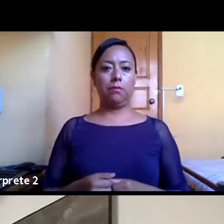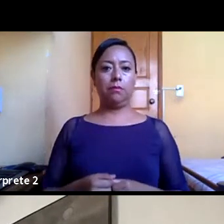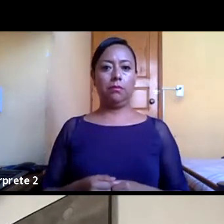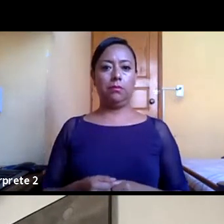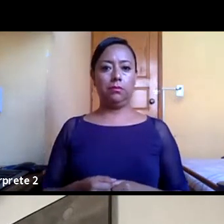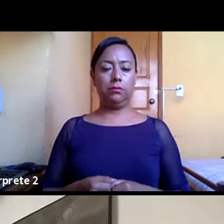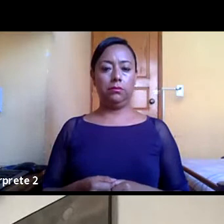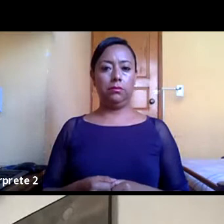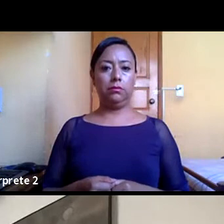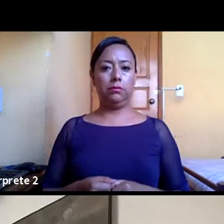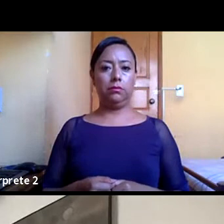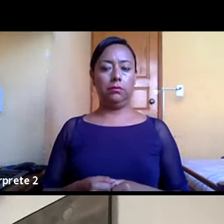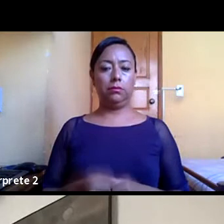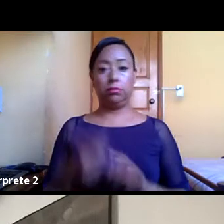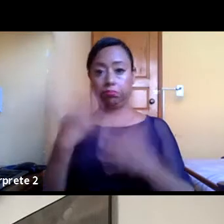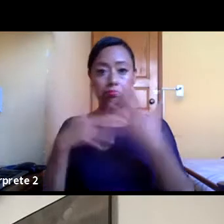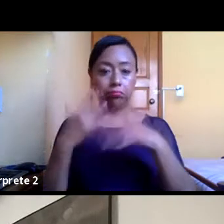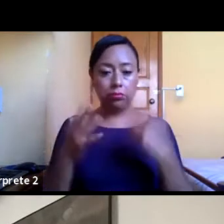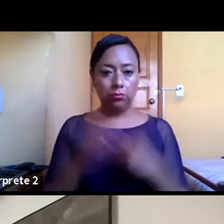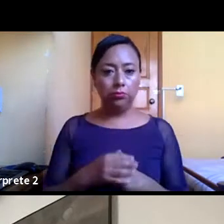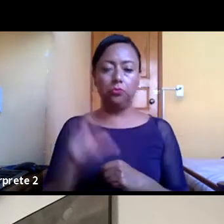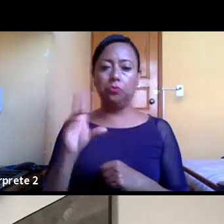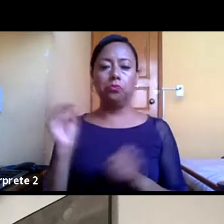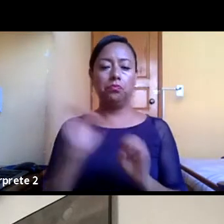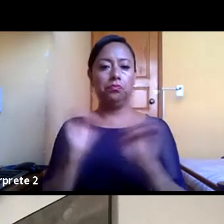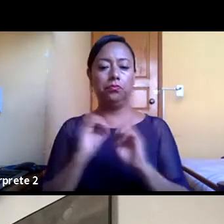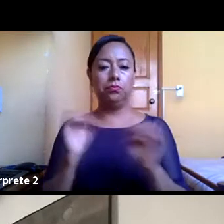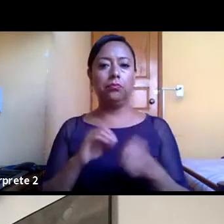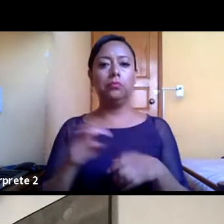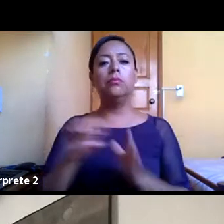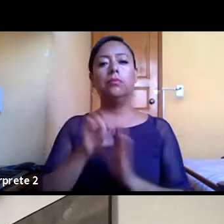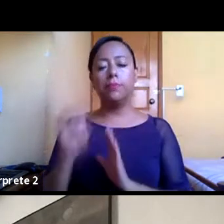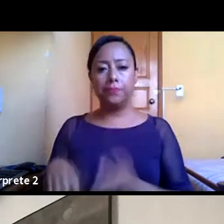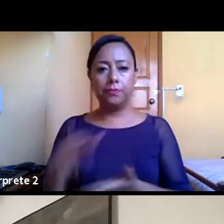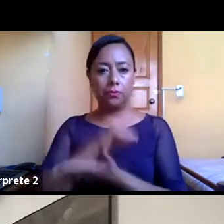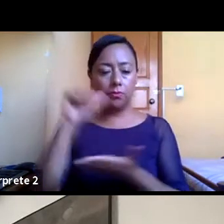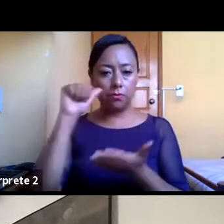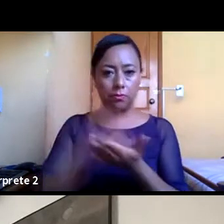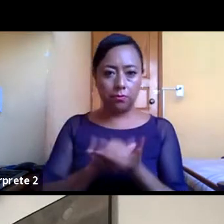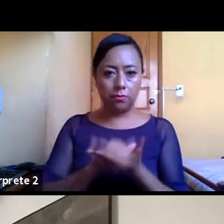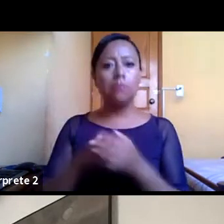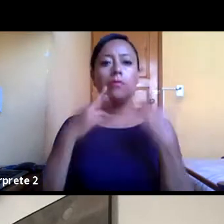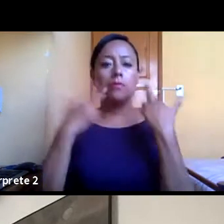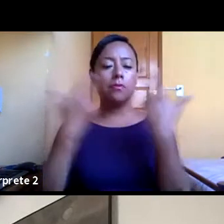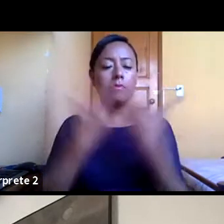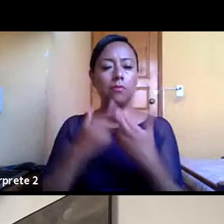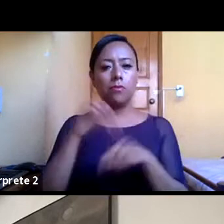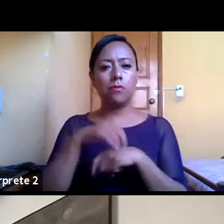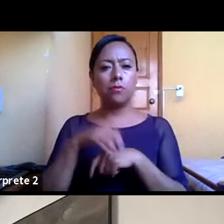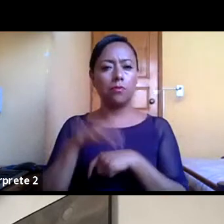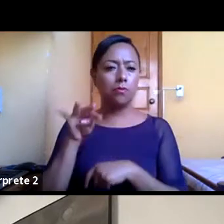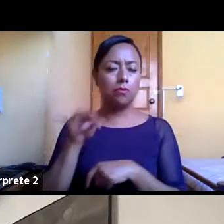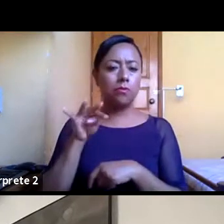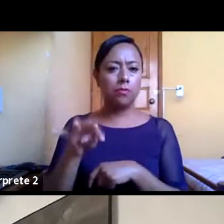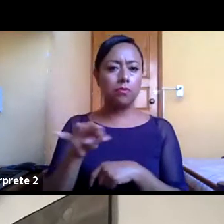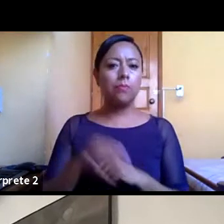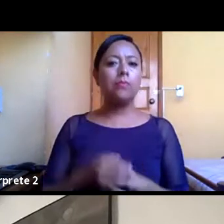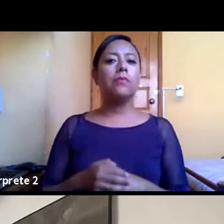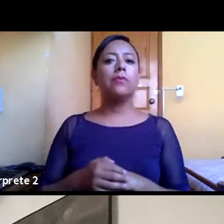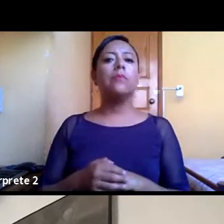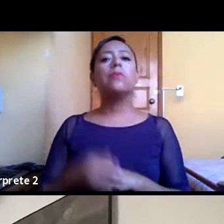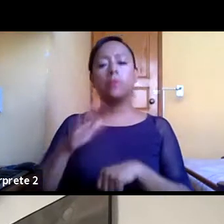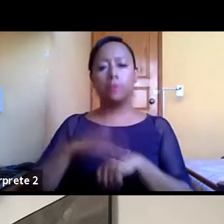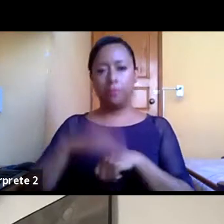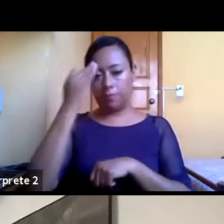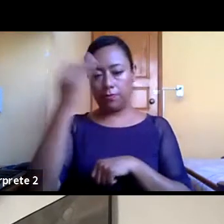No. ¿No? Entonces procederá a recoger la votación del acta de la 19ª sesión ordinaria de la versión estenográfica, así como la primera